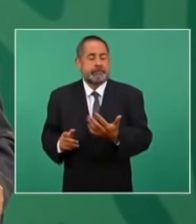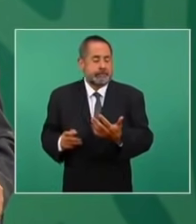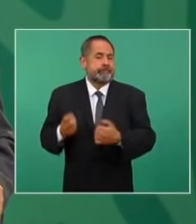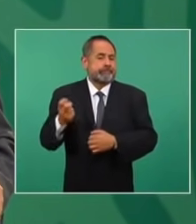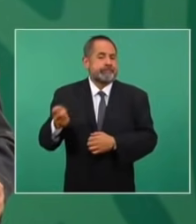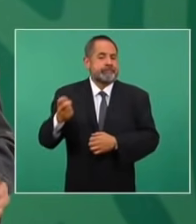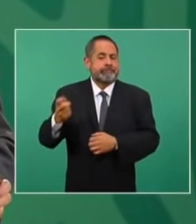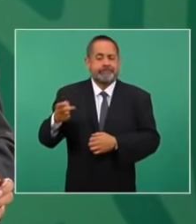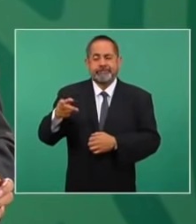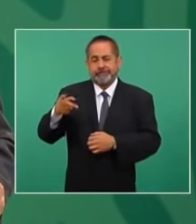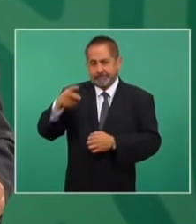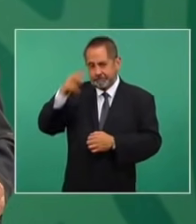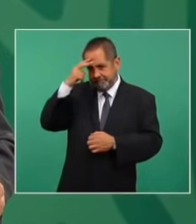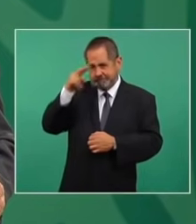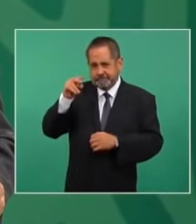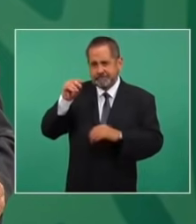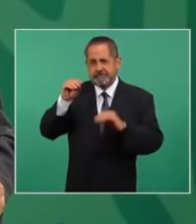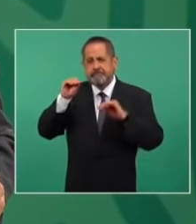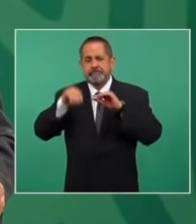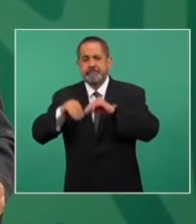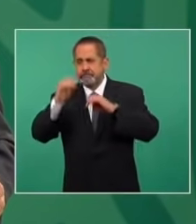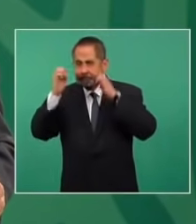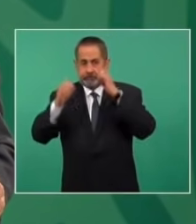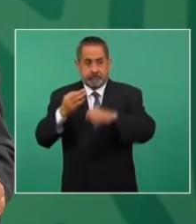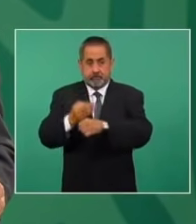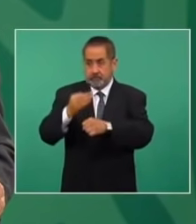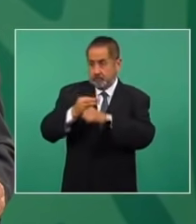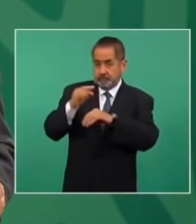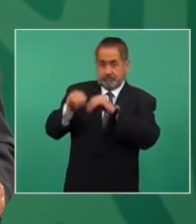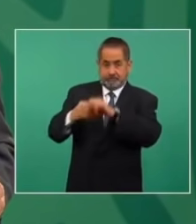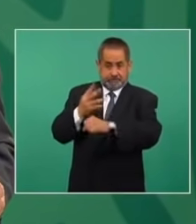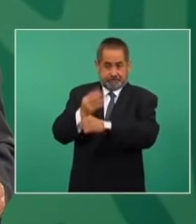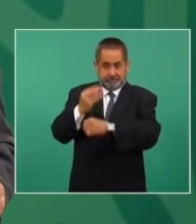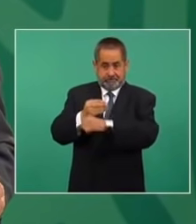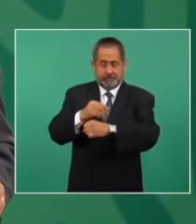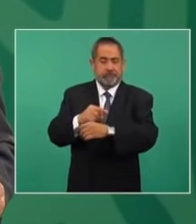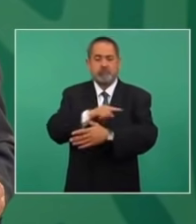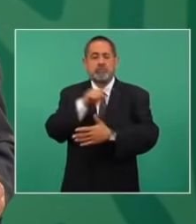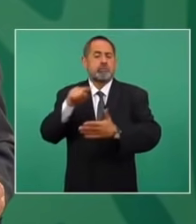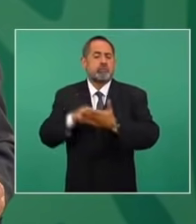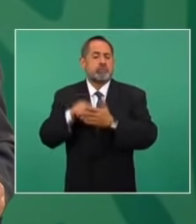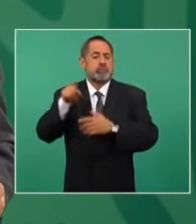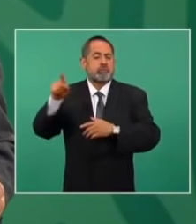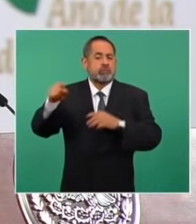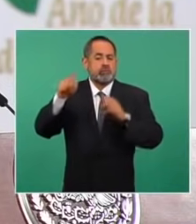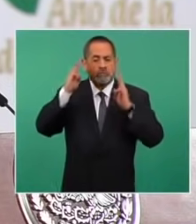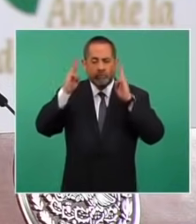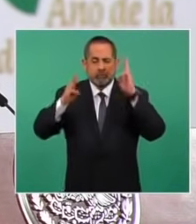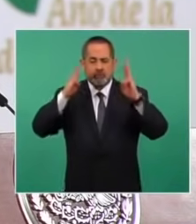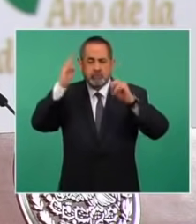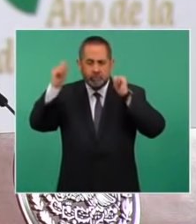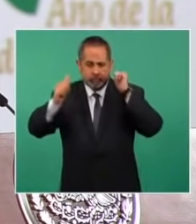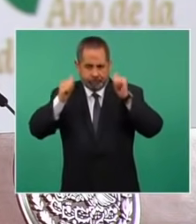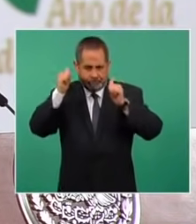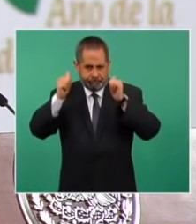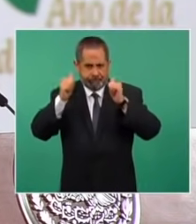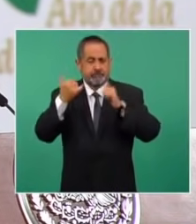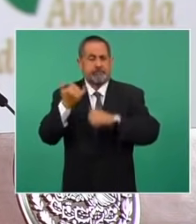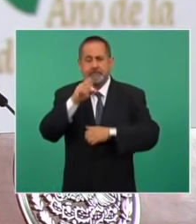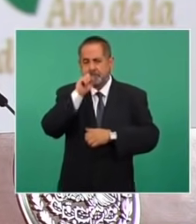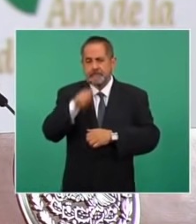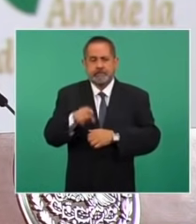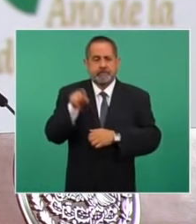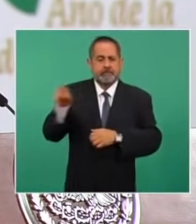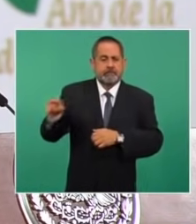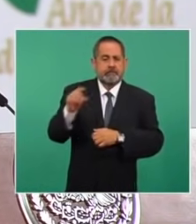se va a montar, ya se está haciendo, en el Museo de Antropología y en la Secretaría de